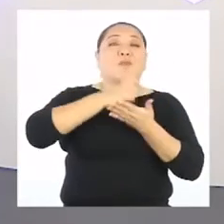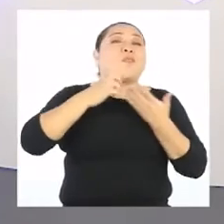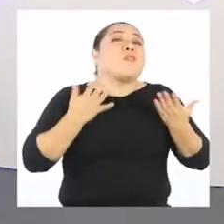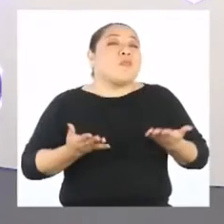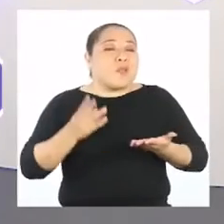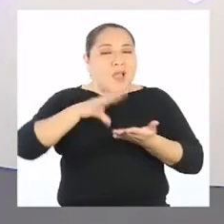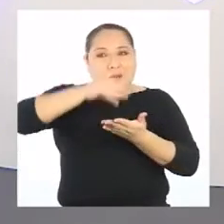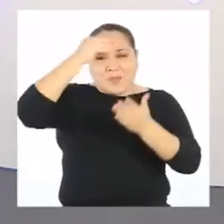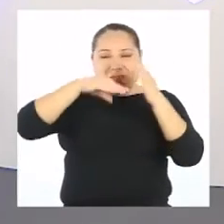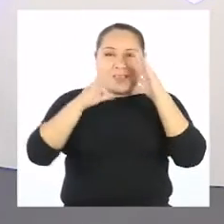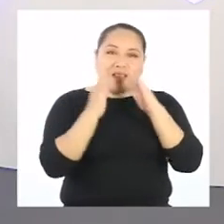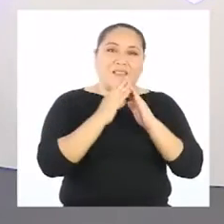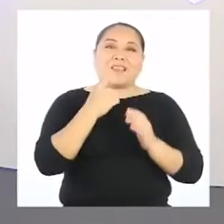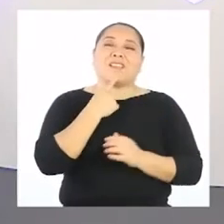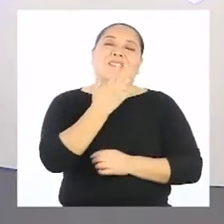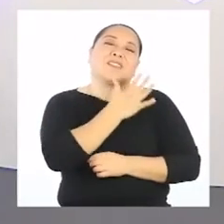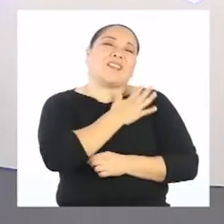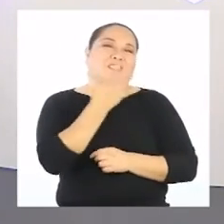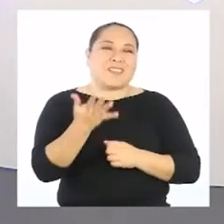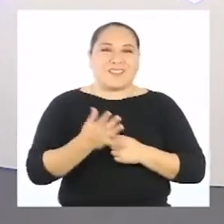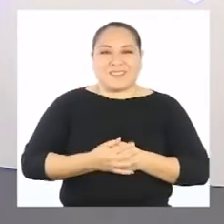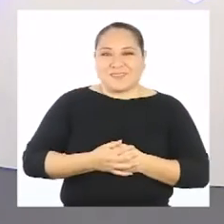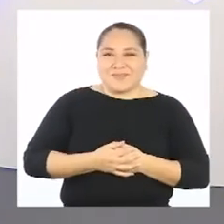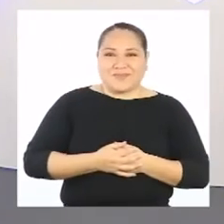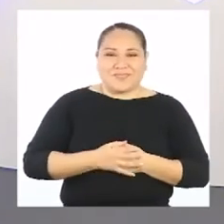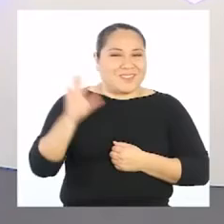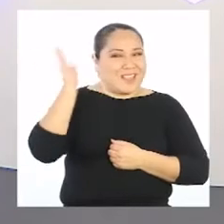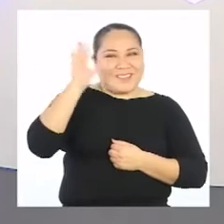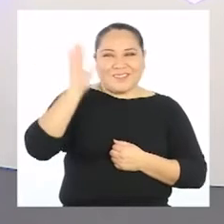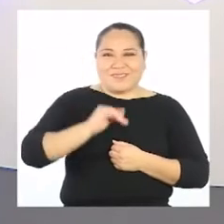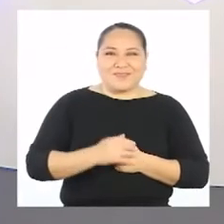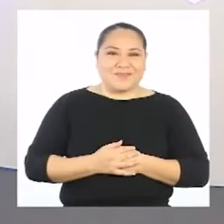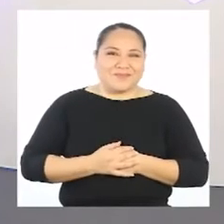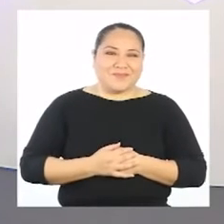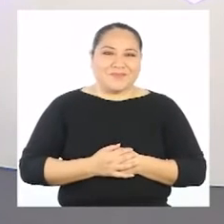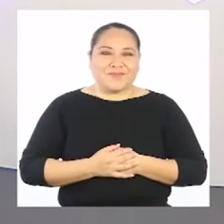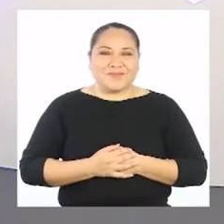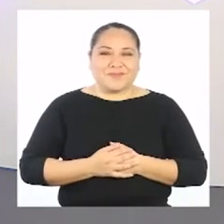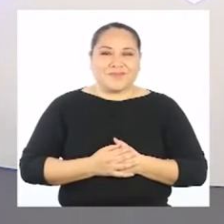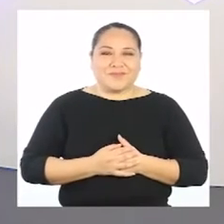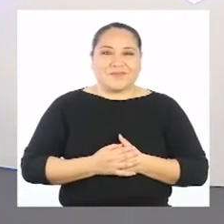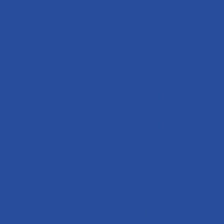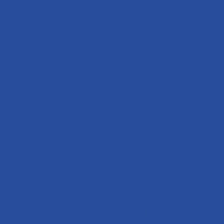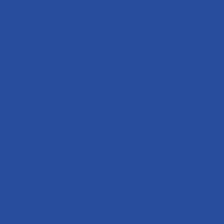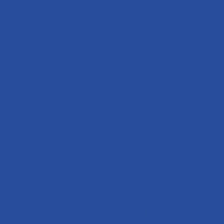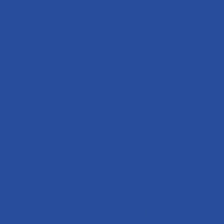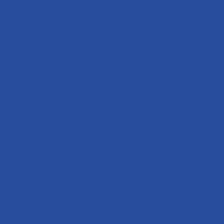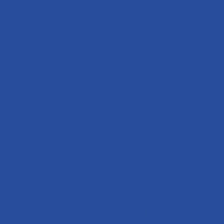el próximo programa de Aprende en Casa para quinto de secundaria. ¡Chao!